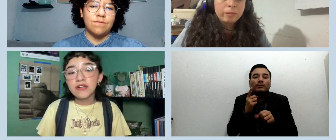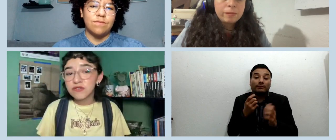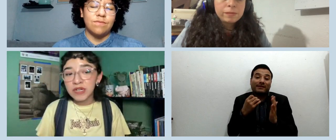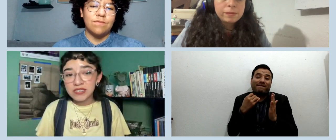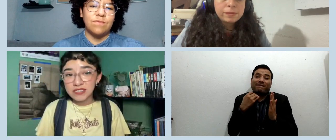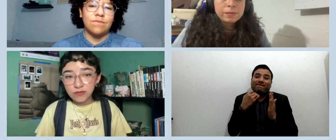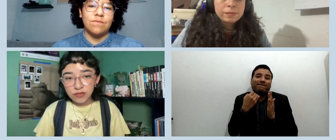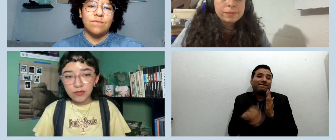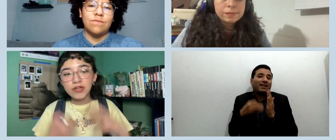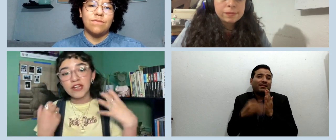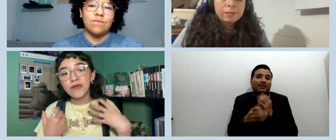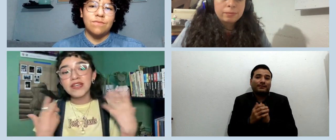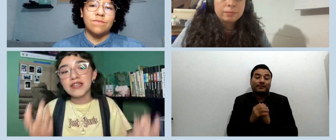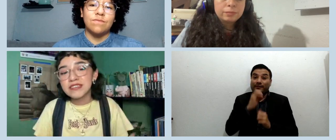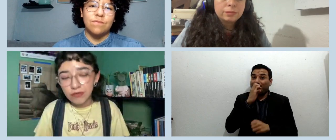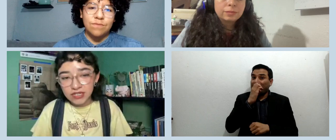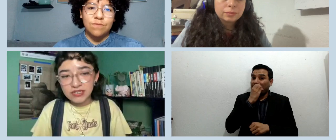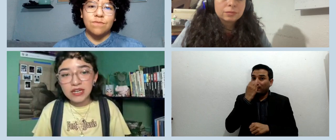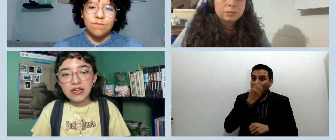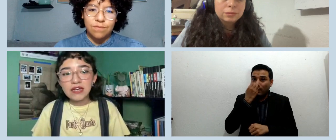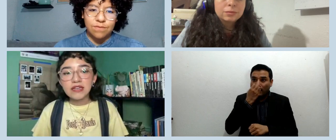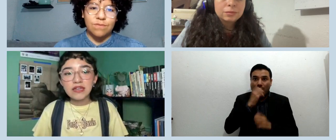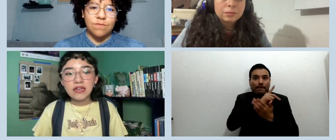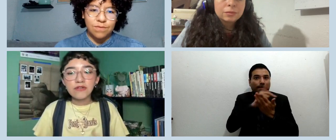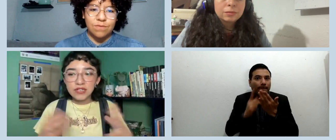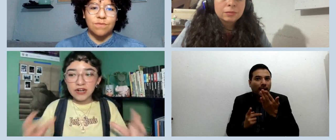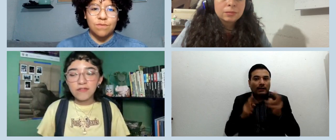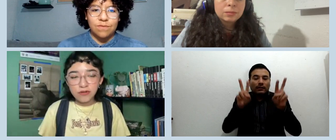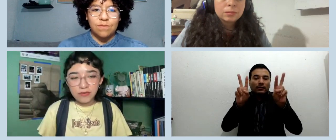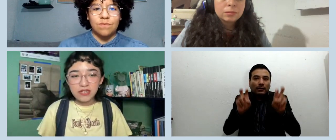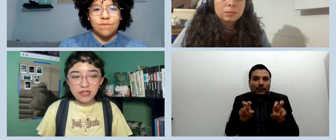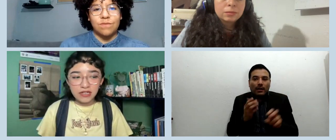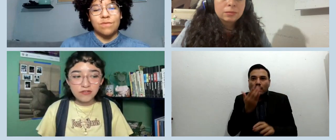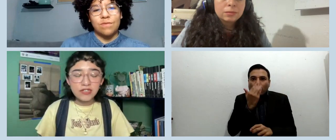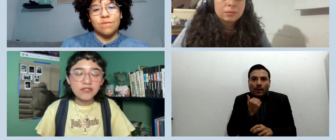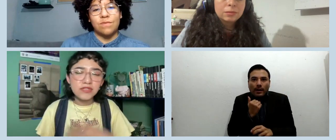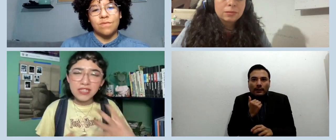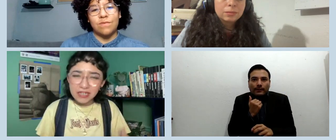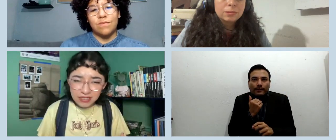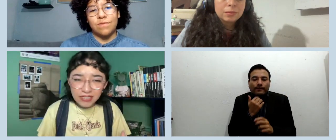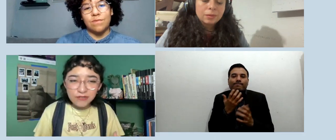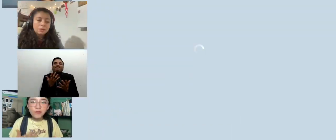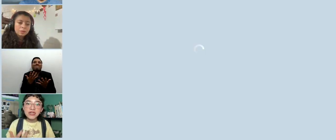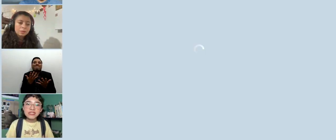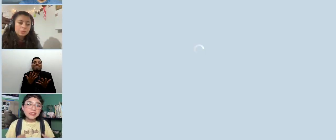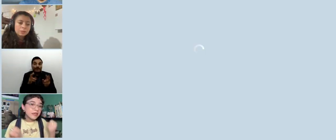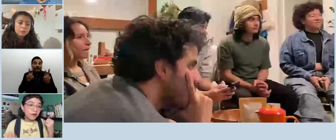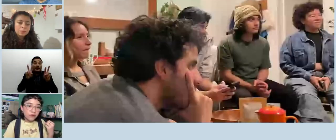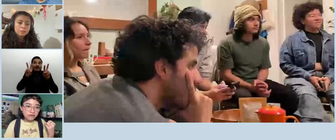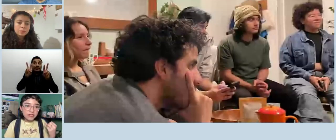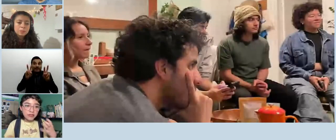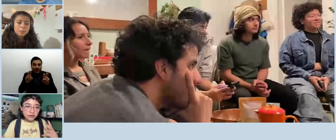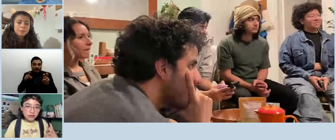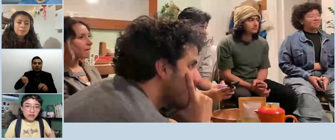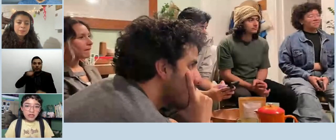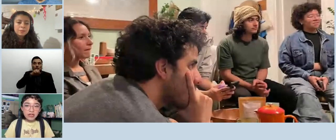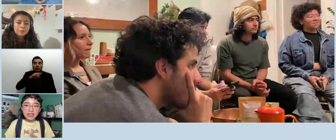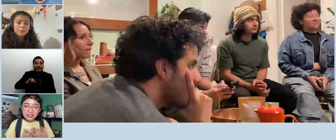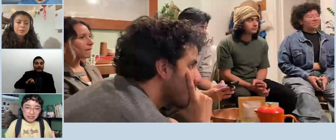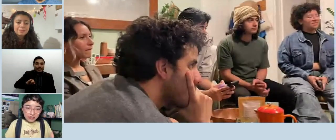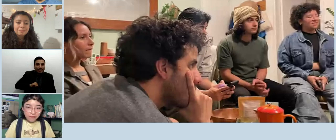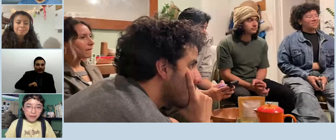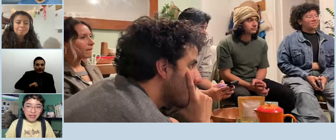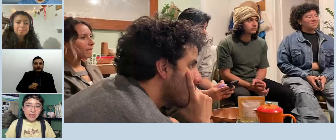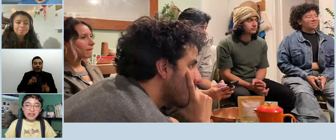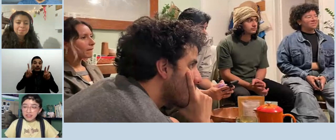no hay ha en los planes de estudio o que no hay en las aulas y encontrar la forma de que eso que nos interesa que nos parece raro incluso